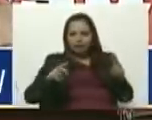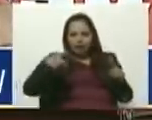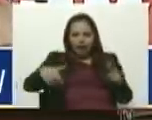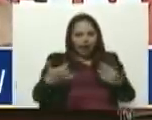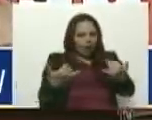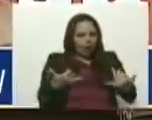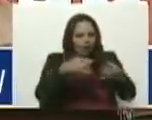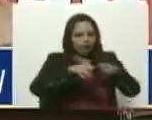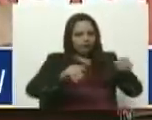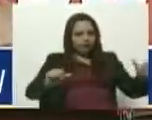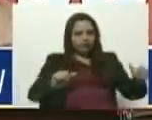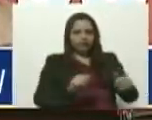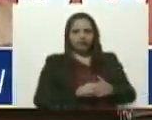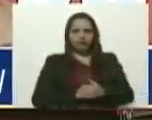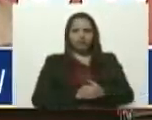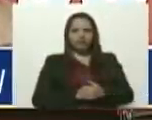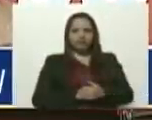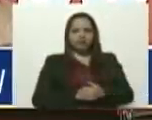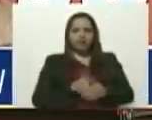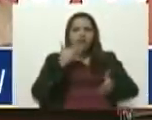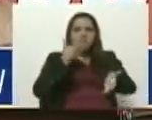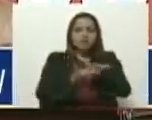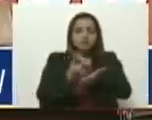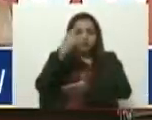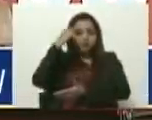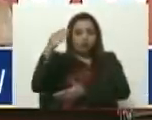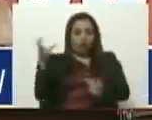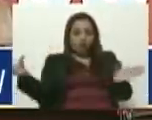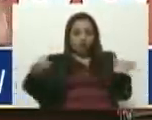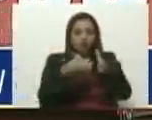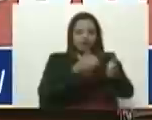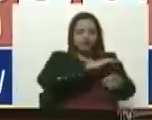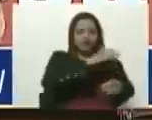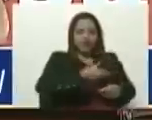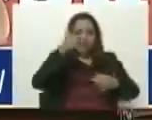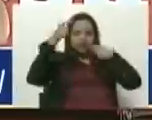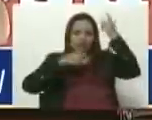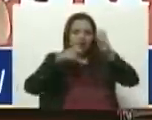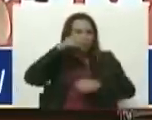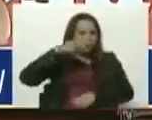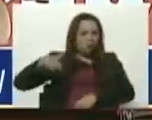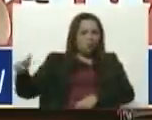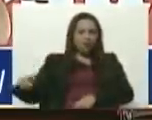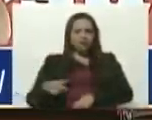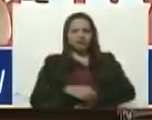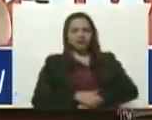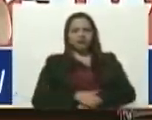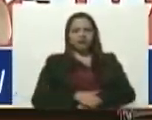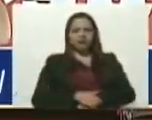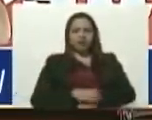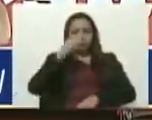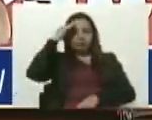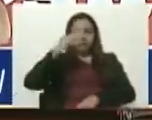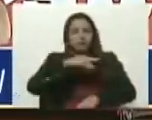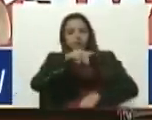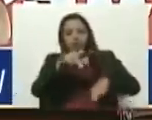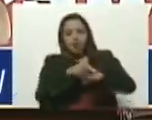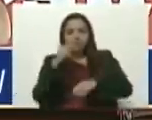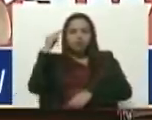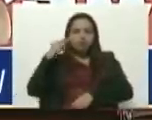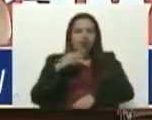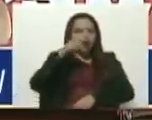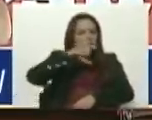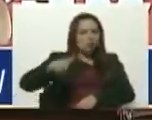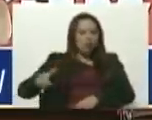tierra afortunadamente la fuerza es chavista y nuestro pueblo pues fuerza armada nacional bolivariana y nuestro